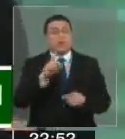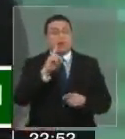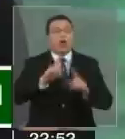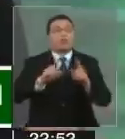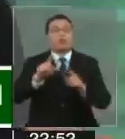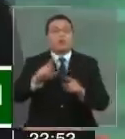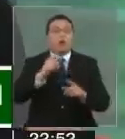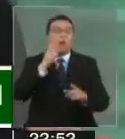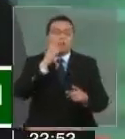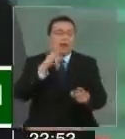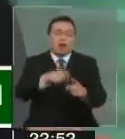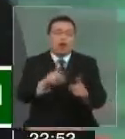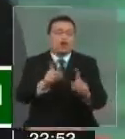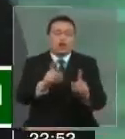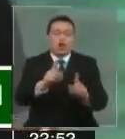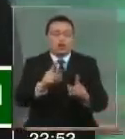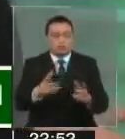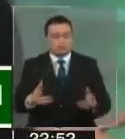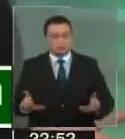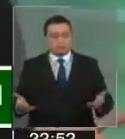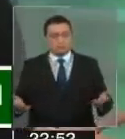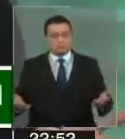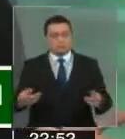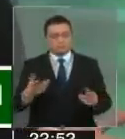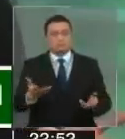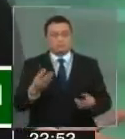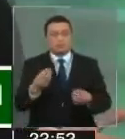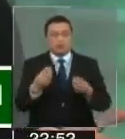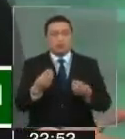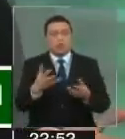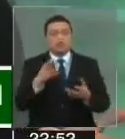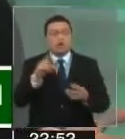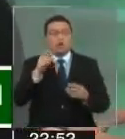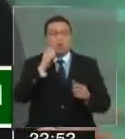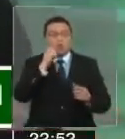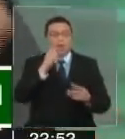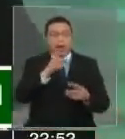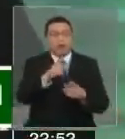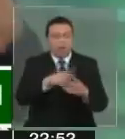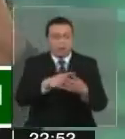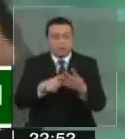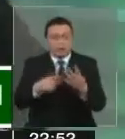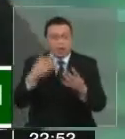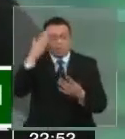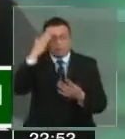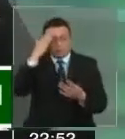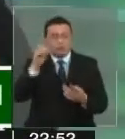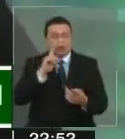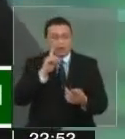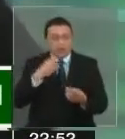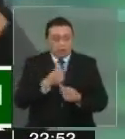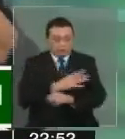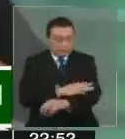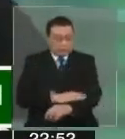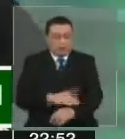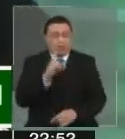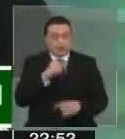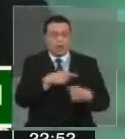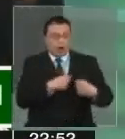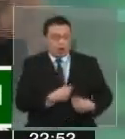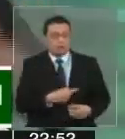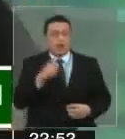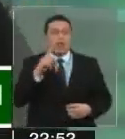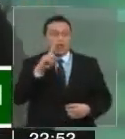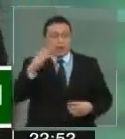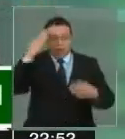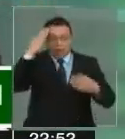ellos no son seres humanos. ¿En cuántos seres humanos entonces? Tenemos pensamiento, tenemos sensibilidad, tenemos corazón,